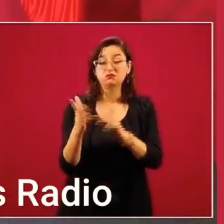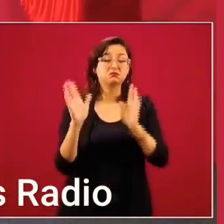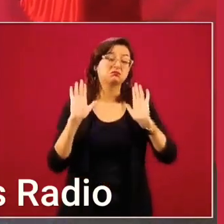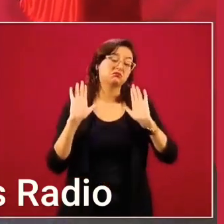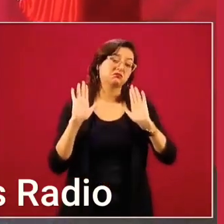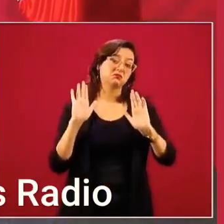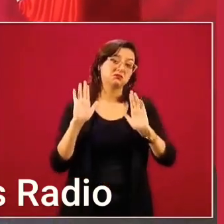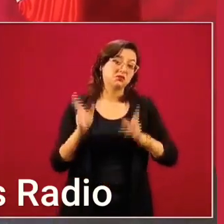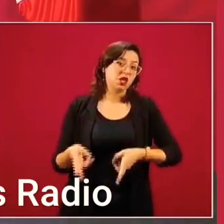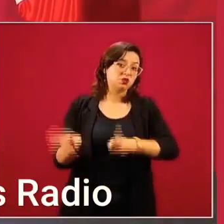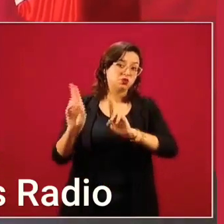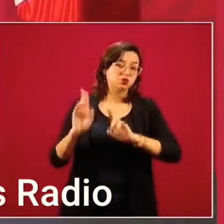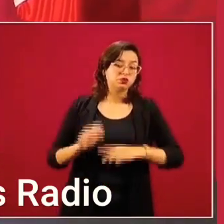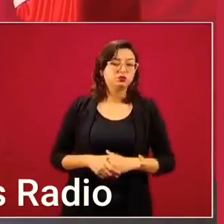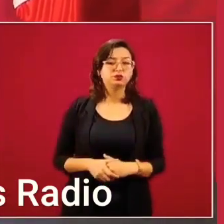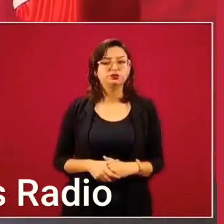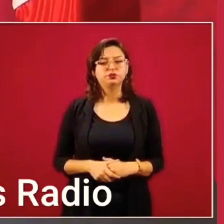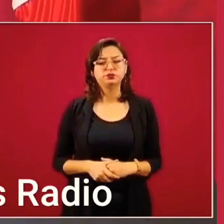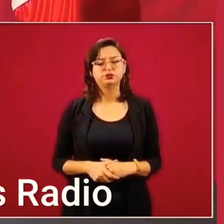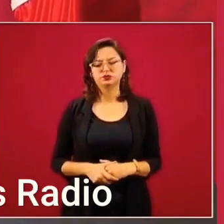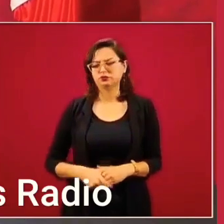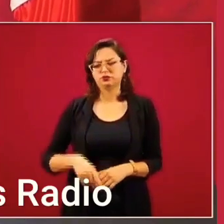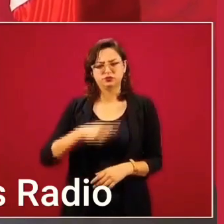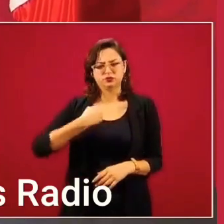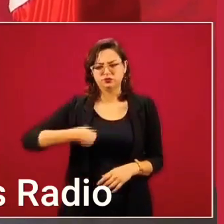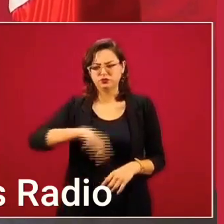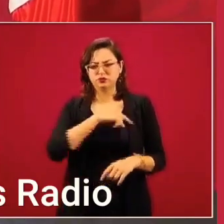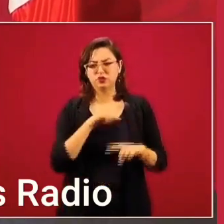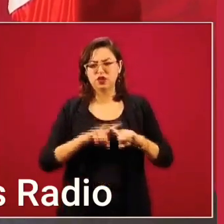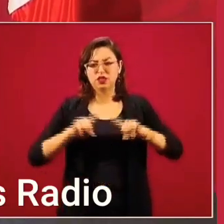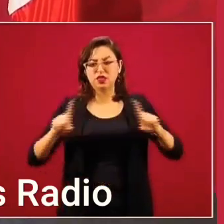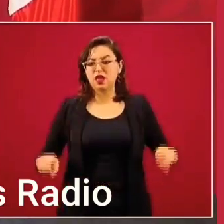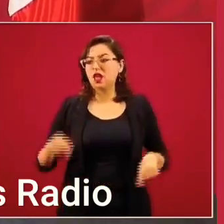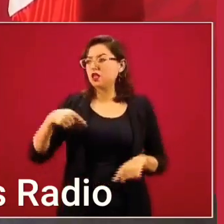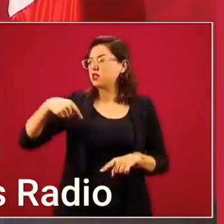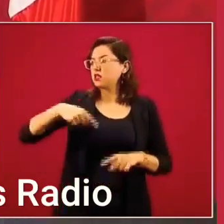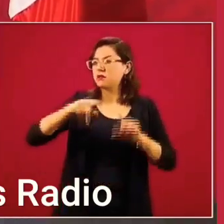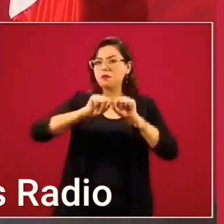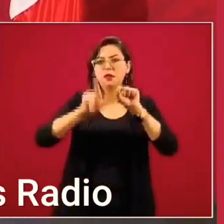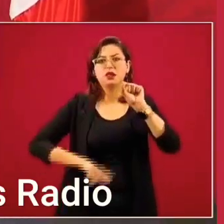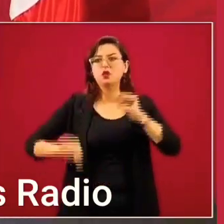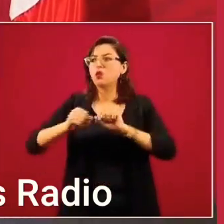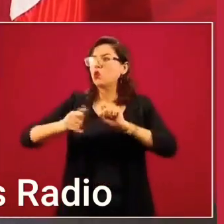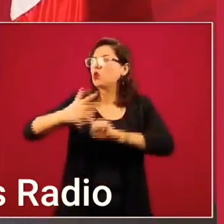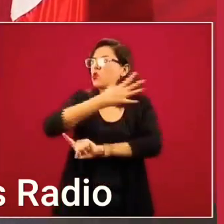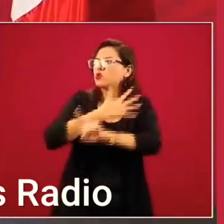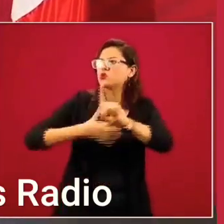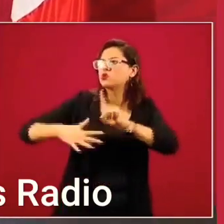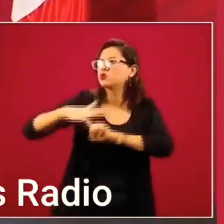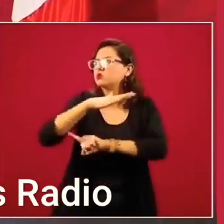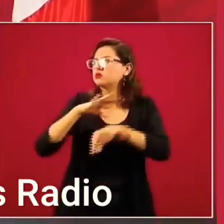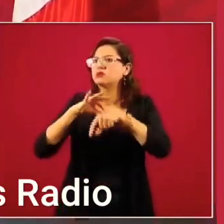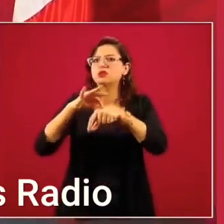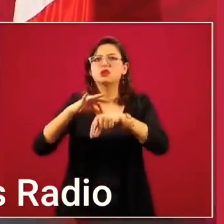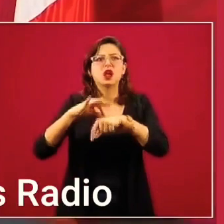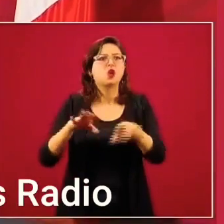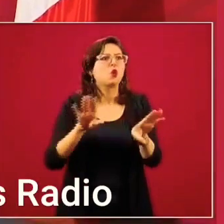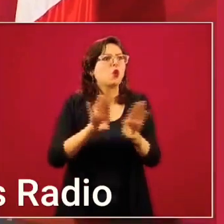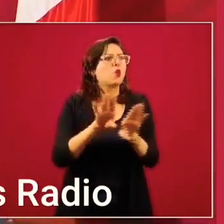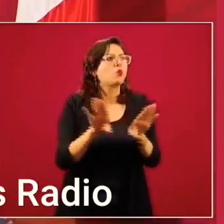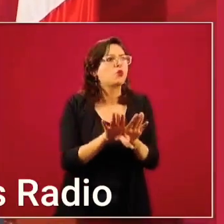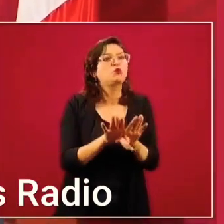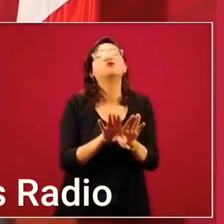aplicando esas recetas. Nosotros partimos de nuestra realidad y este es un modelo propio,